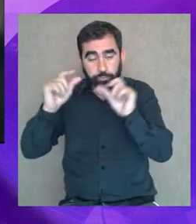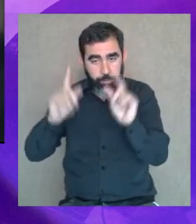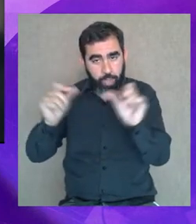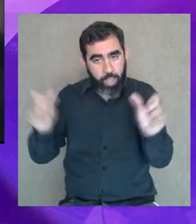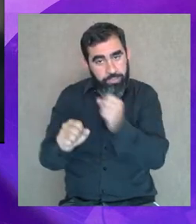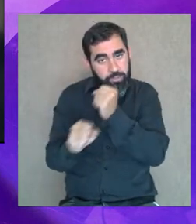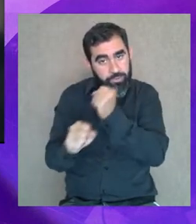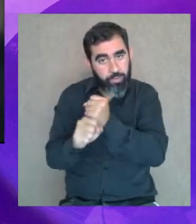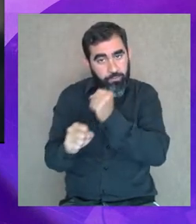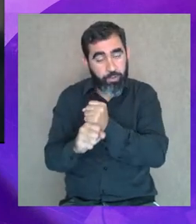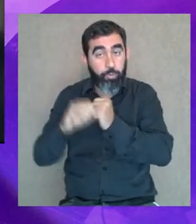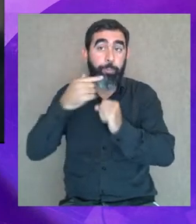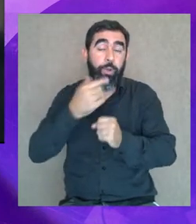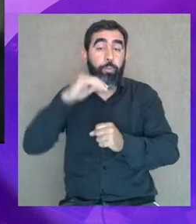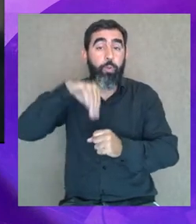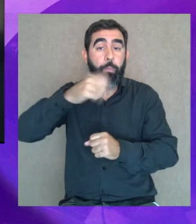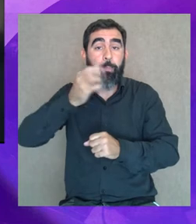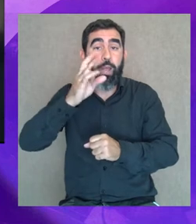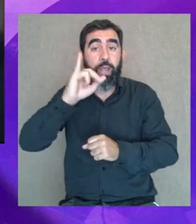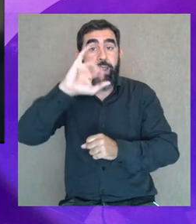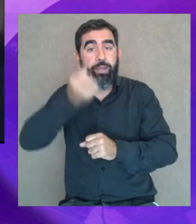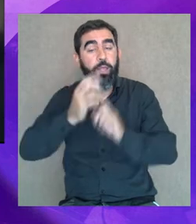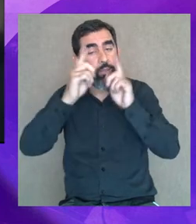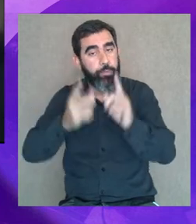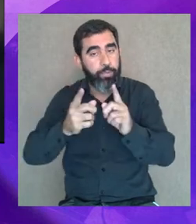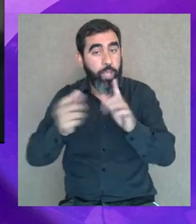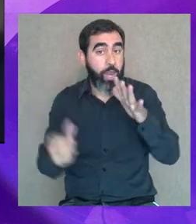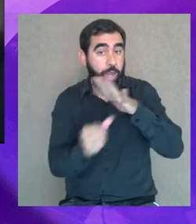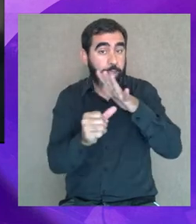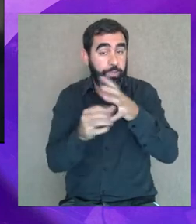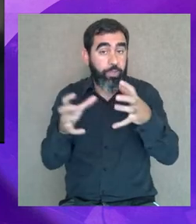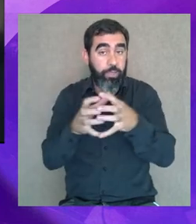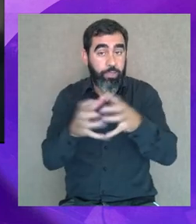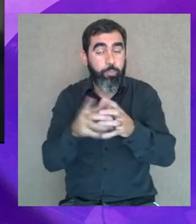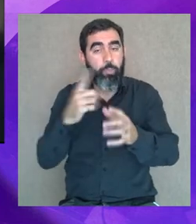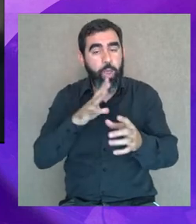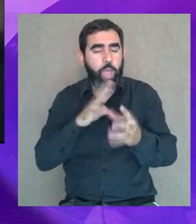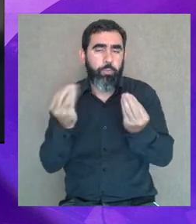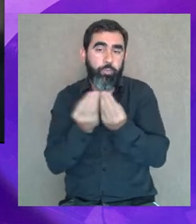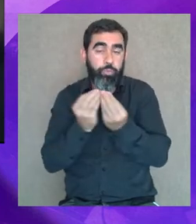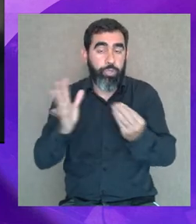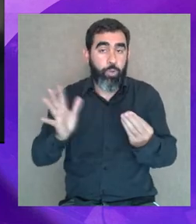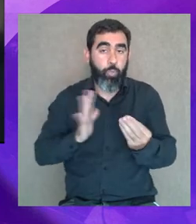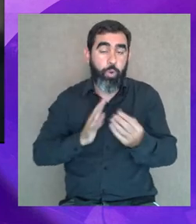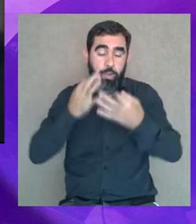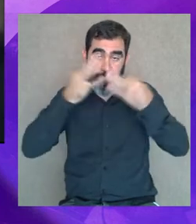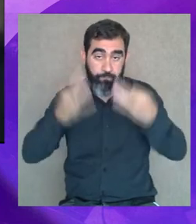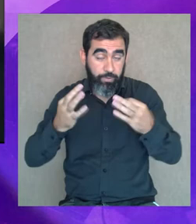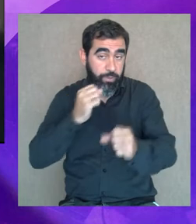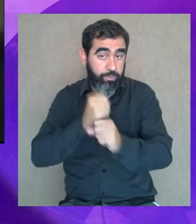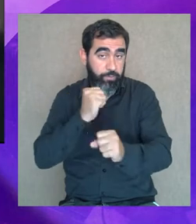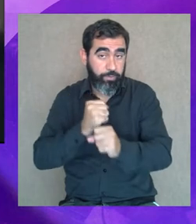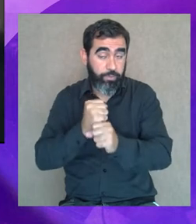colgados aquí está manera serra que es un poco la que comanda gran parte del equipo pero bueno hay muchas mujeres invenciones lo más llamativo